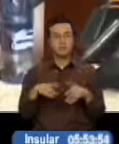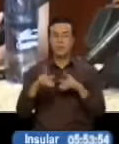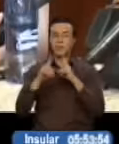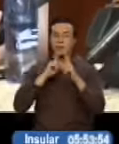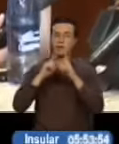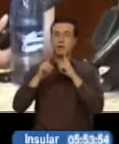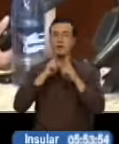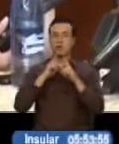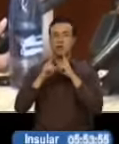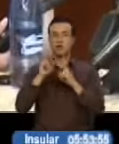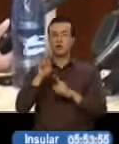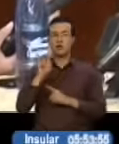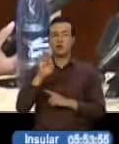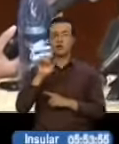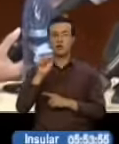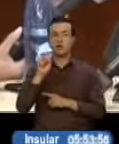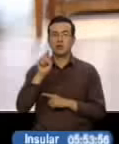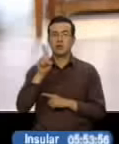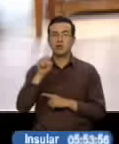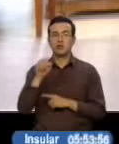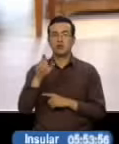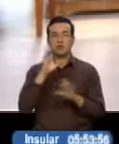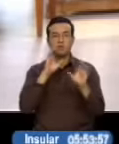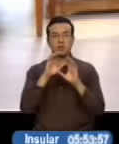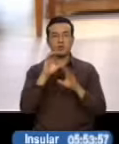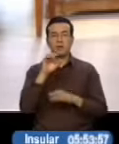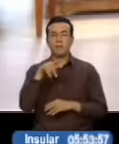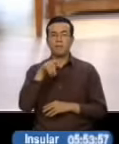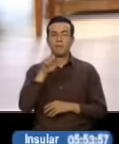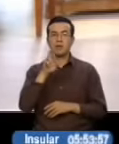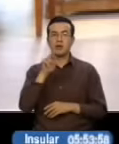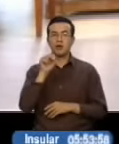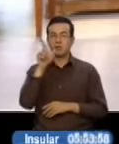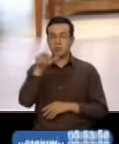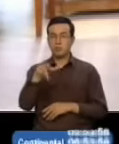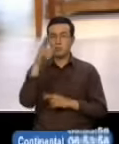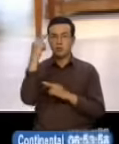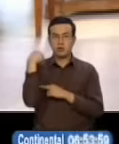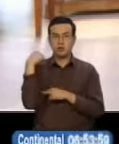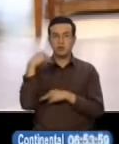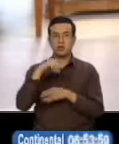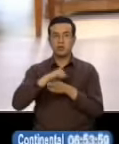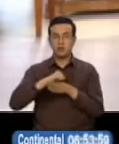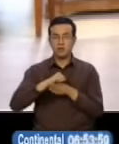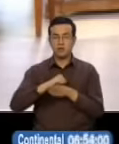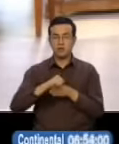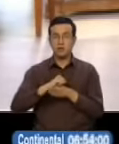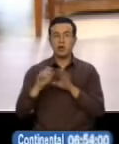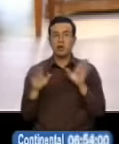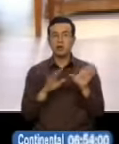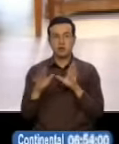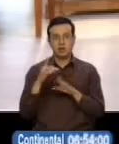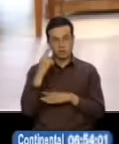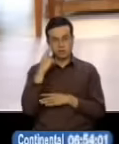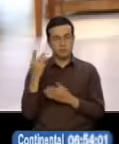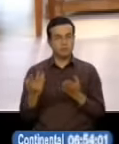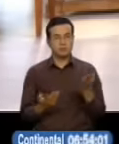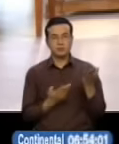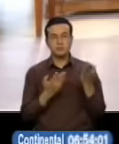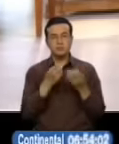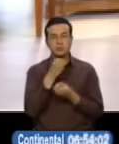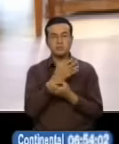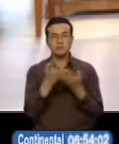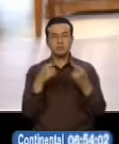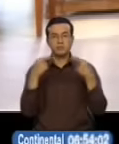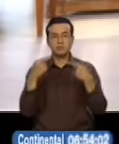diálogo de Reinaldo Rueda, dialogó con nosotros también Pedro Zap, el preparador de arqueros, que lo conocemos bien de la selección ecuatoriana y que dijo esto al respecto del partido